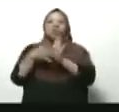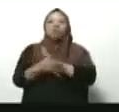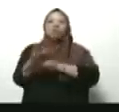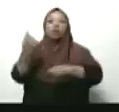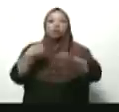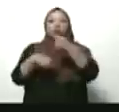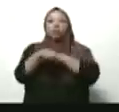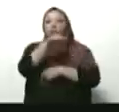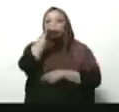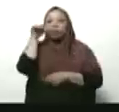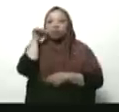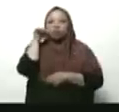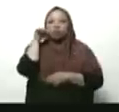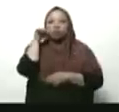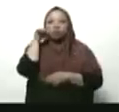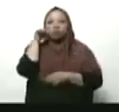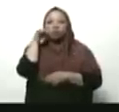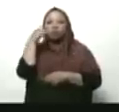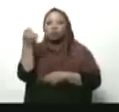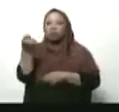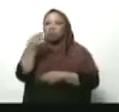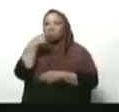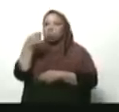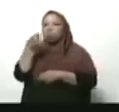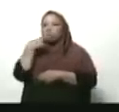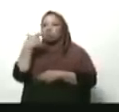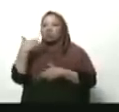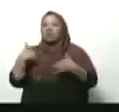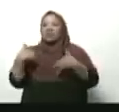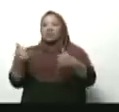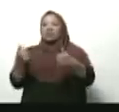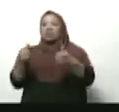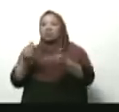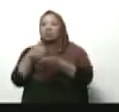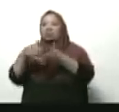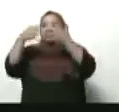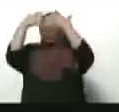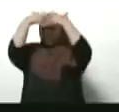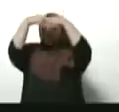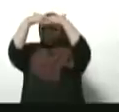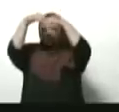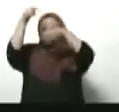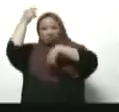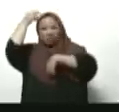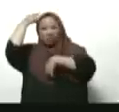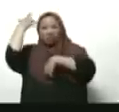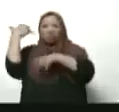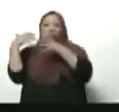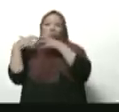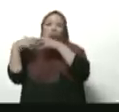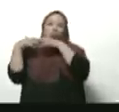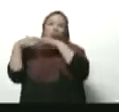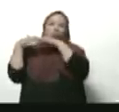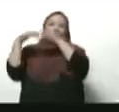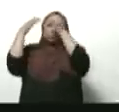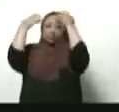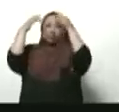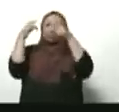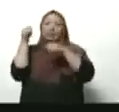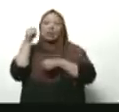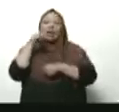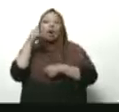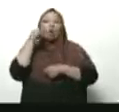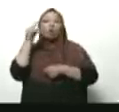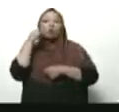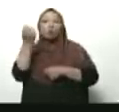que introducidas en el organismo alteran el sistema nervioso central y son susceptibles de crear dependencia